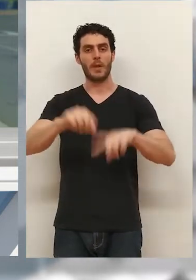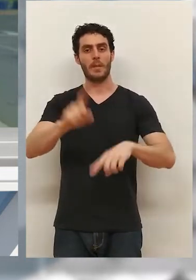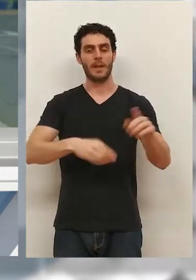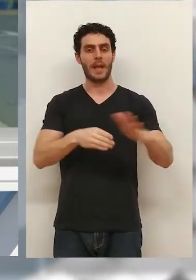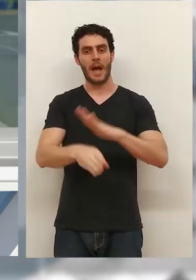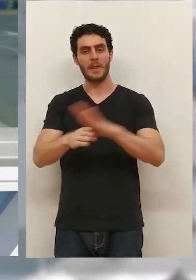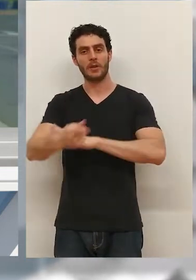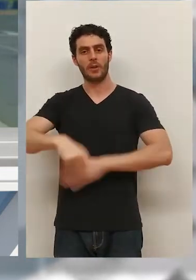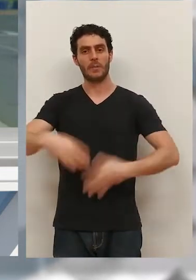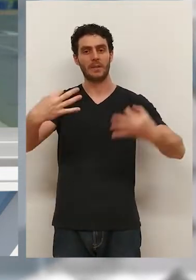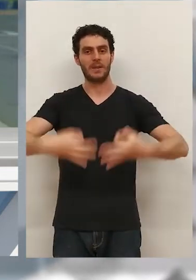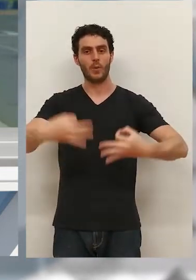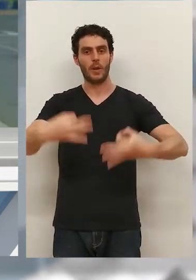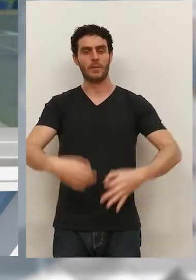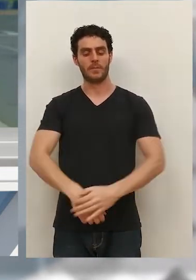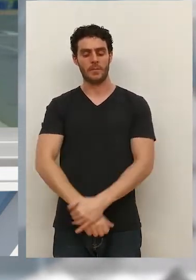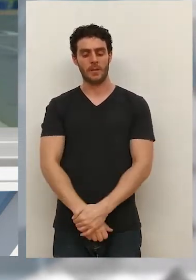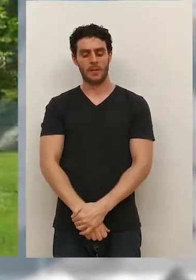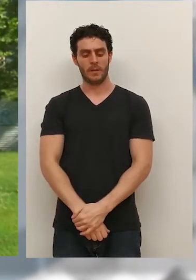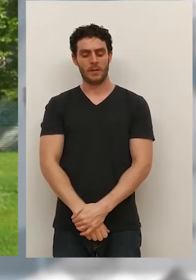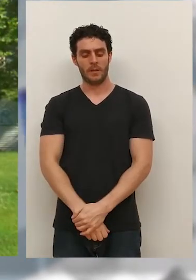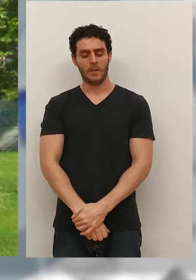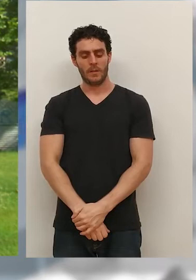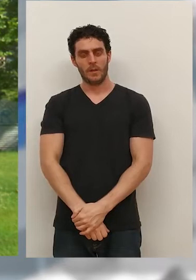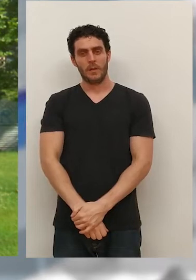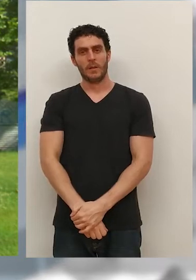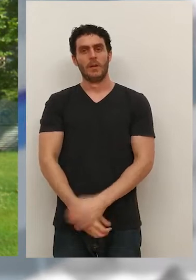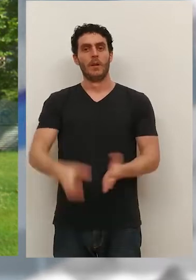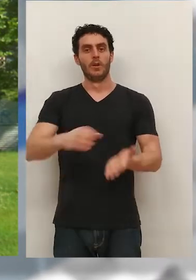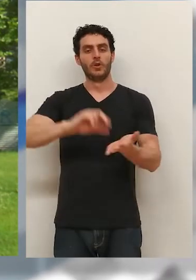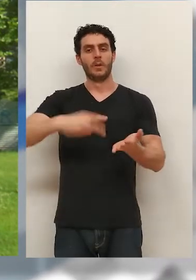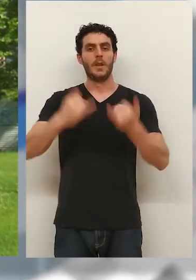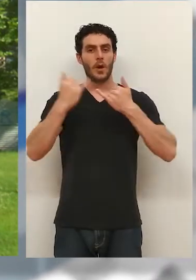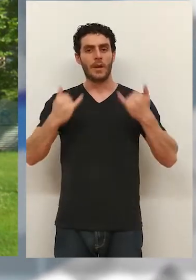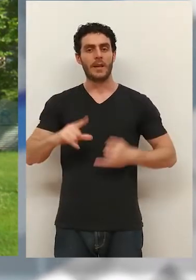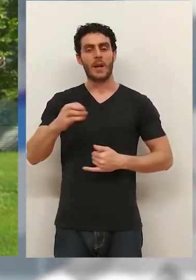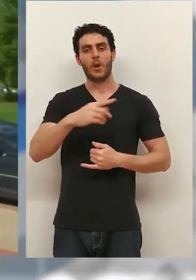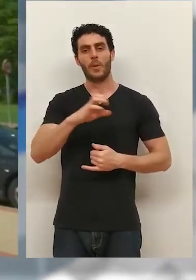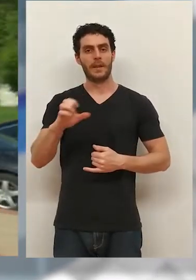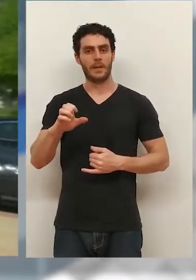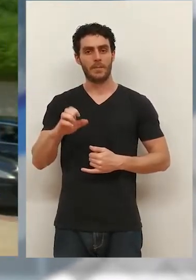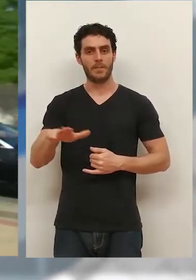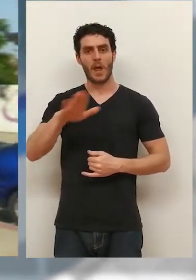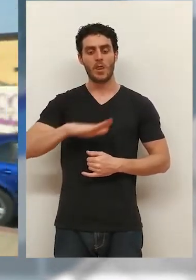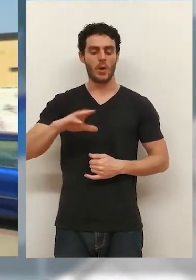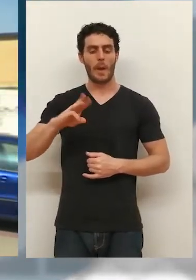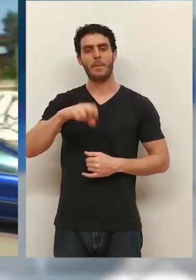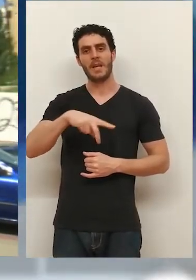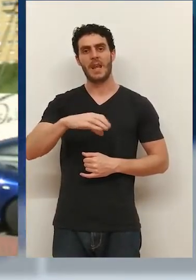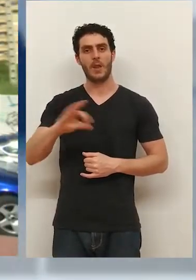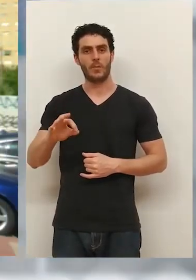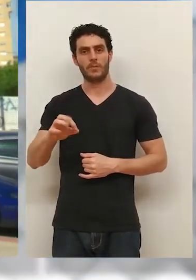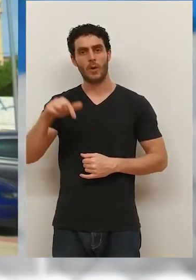dependiendo de los accesos y de la seguridad. El desmontaje de la subestación eléctrica del Obete a la altura del Liceo